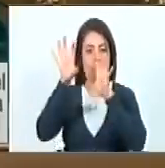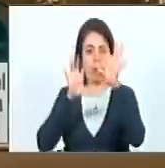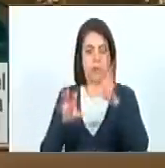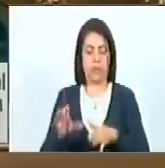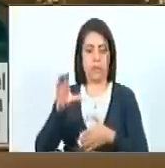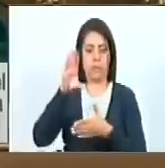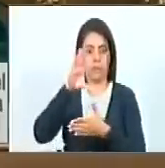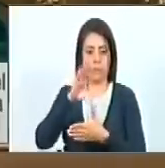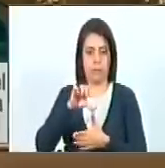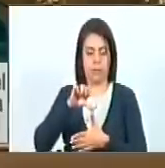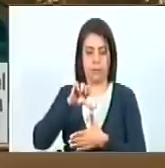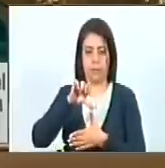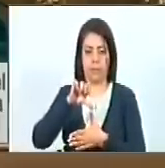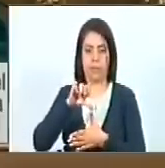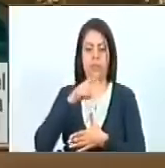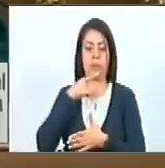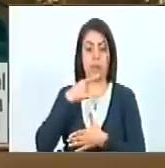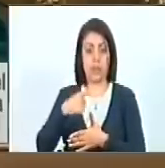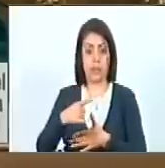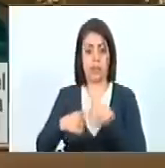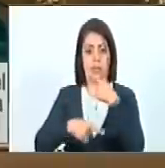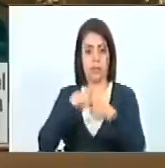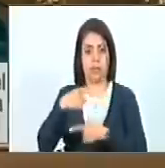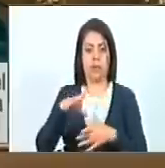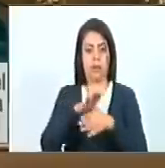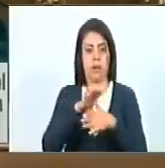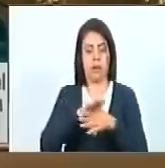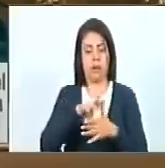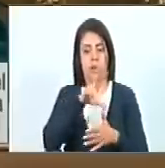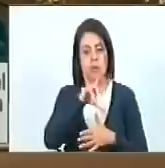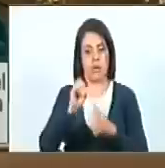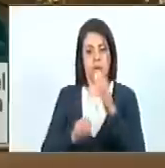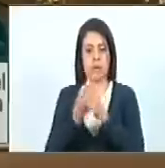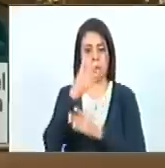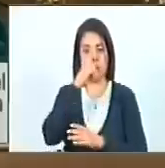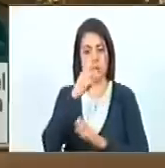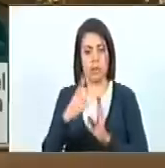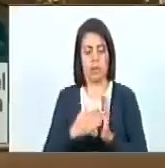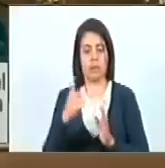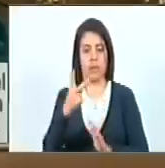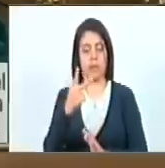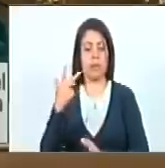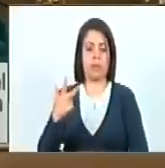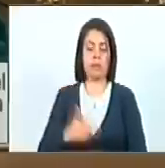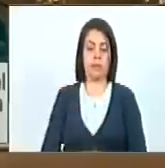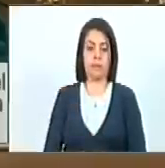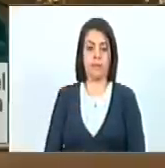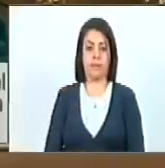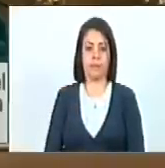de América del Sur prevista para el martes 30 de mayo de 2023.